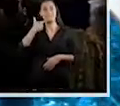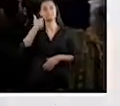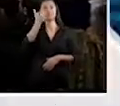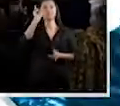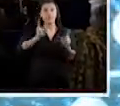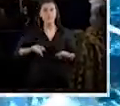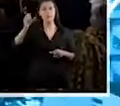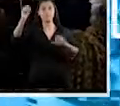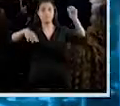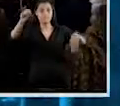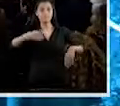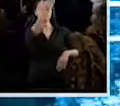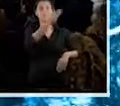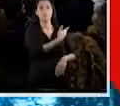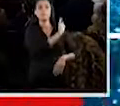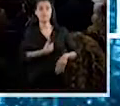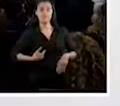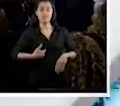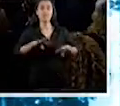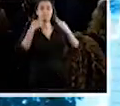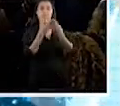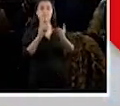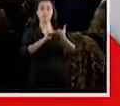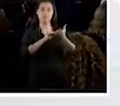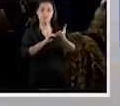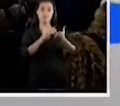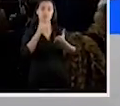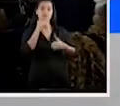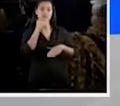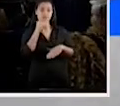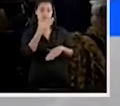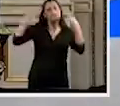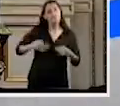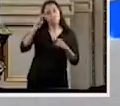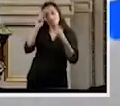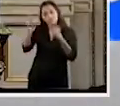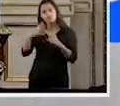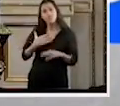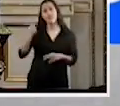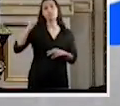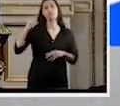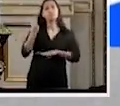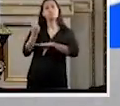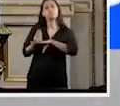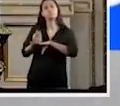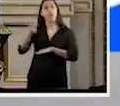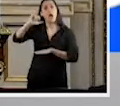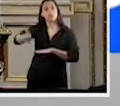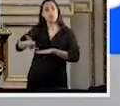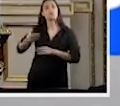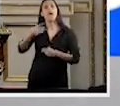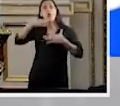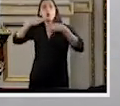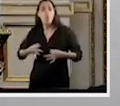creo que muchos de nuestros proveedores no están hoy a día miércoles nos están vendiendo nos están entregando no hay lista de